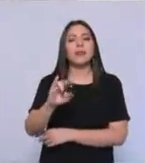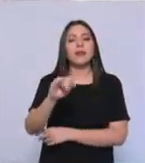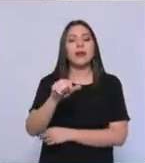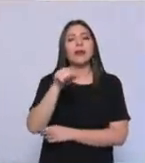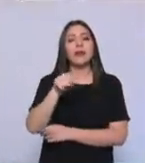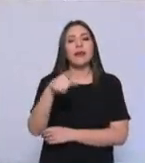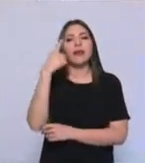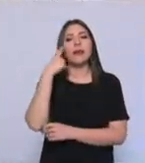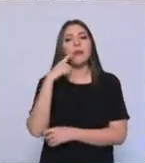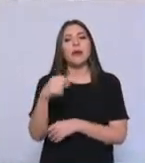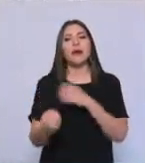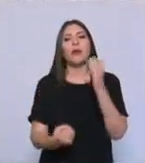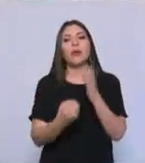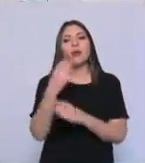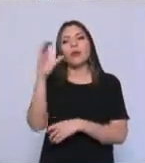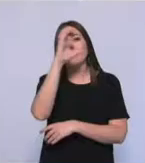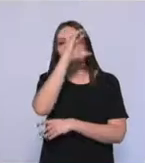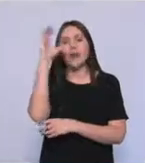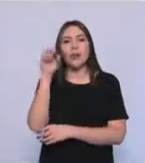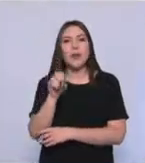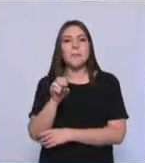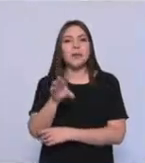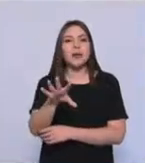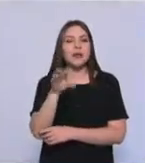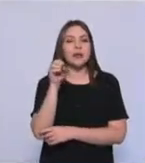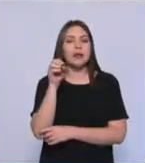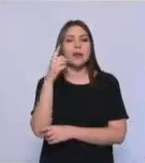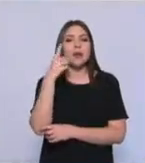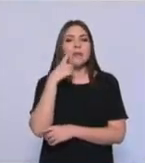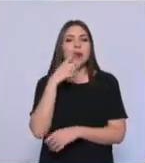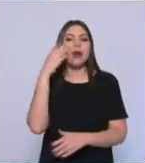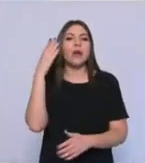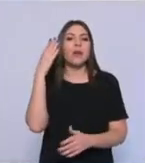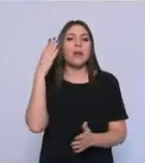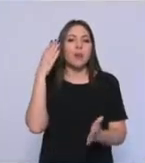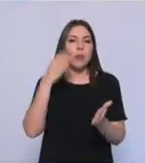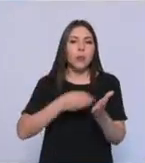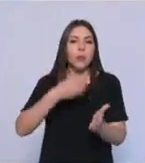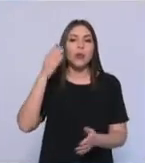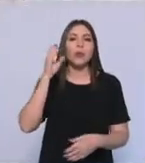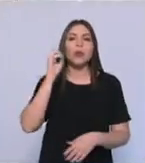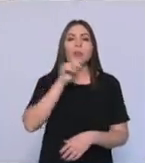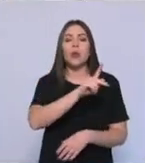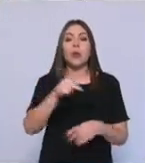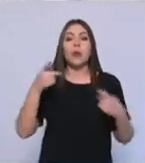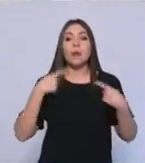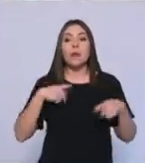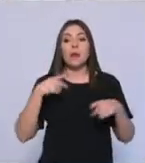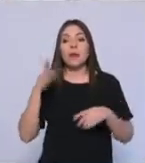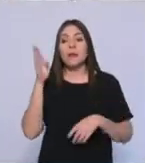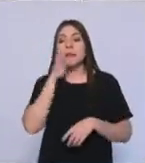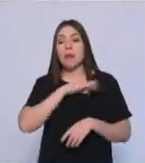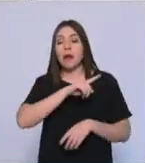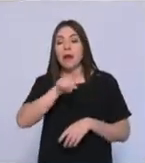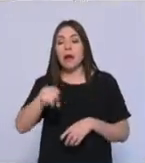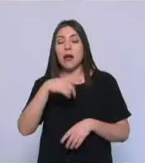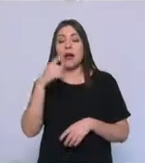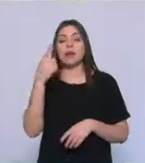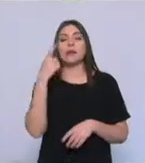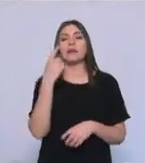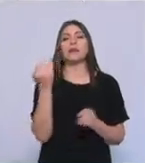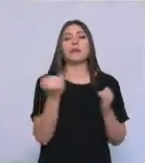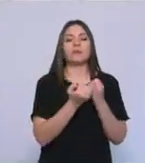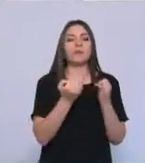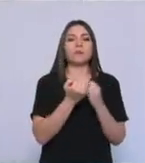penalizaciones con trabajo comunitario, pero, sobre todo, castiga a los insultos, a los piropos, a los actos de acoso sexual en la